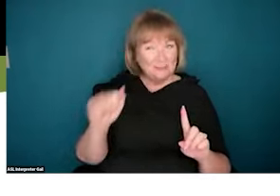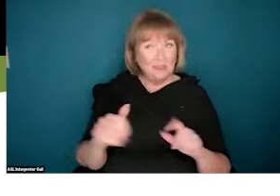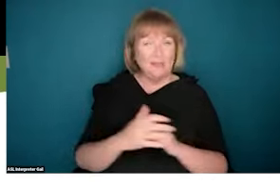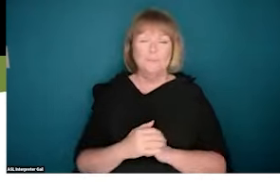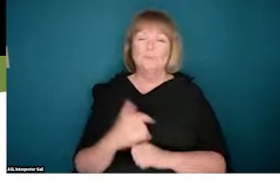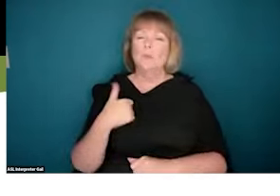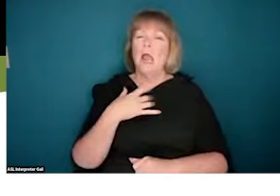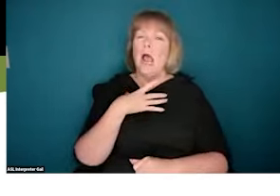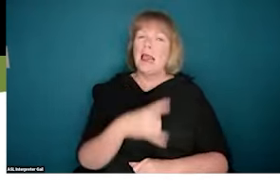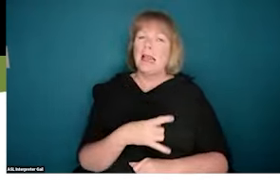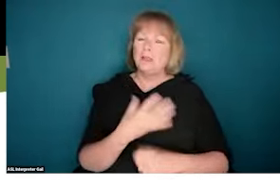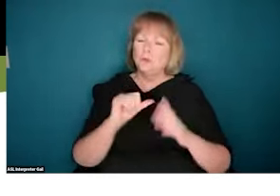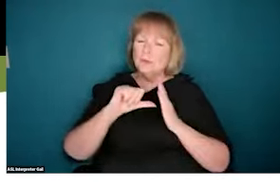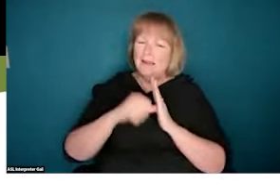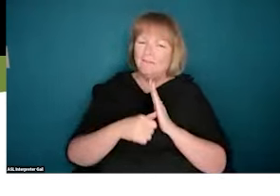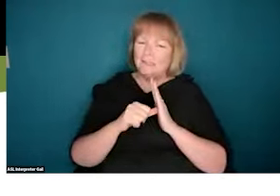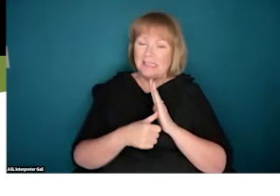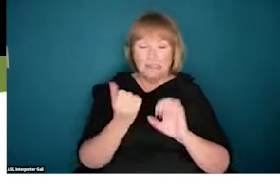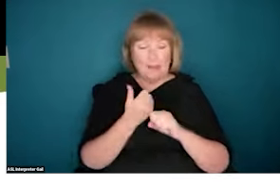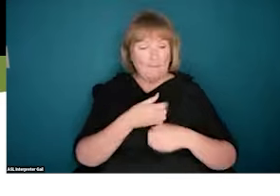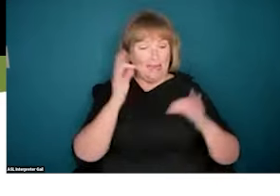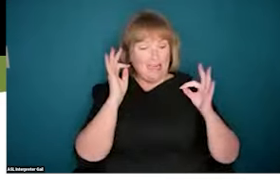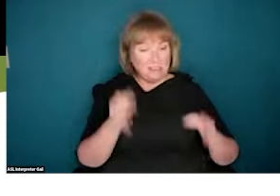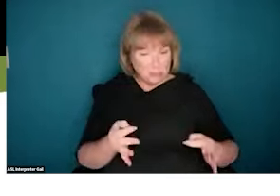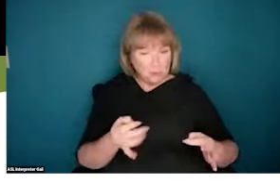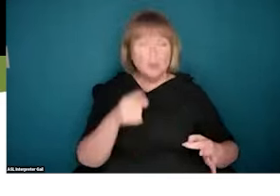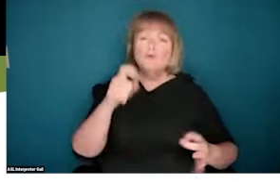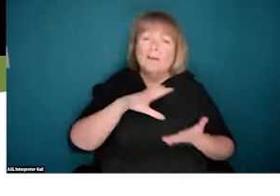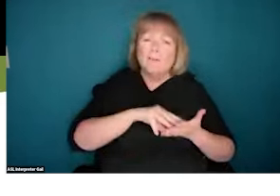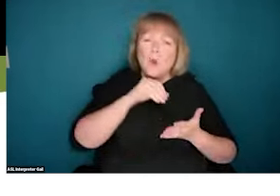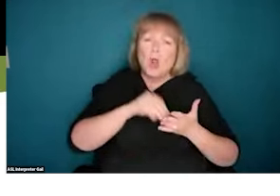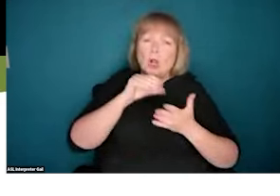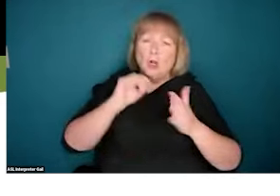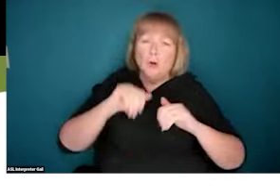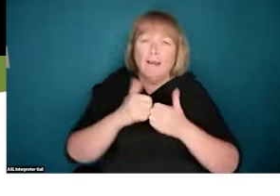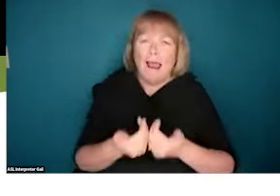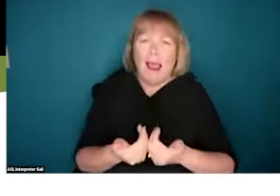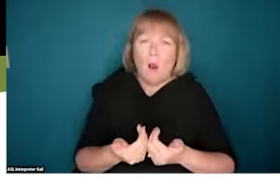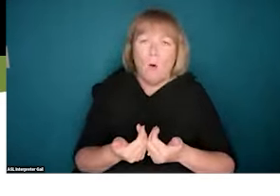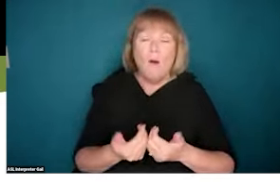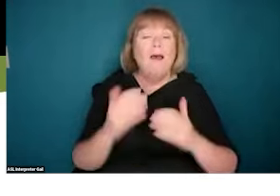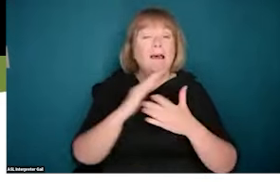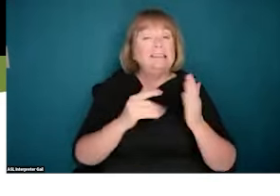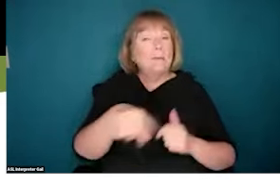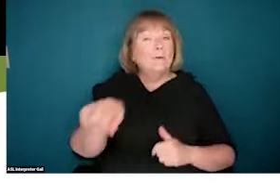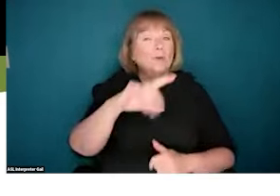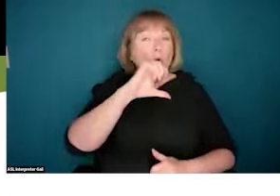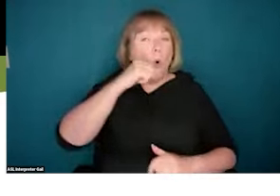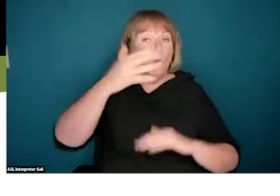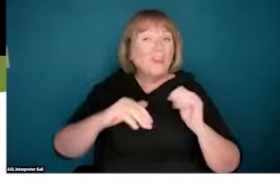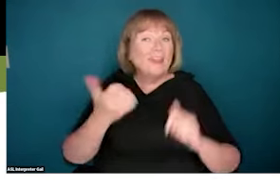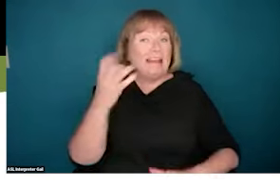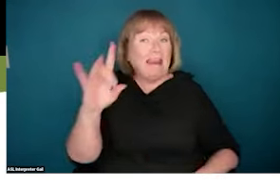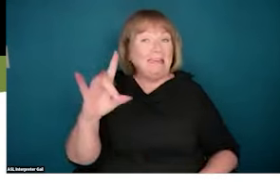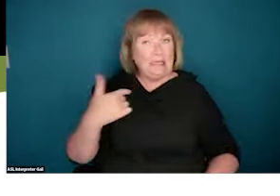miedo de todos los padres. Yo también quiero poner un énfasis, es que tomar decisiones es una